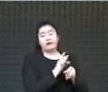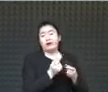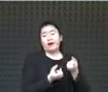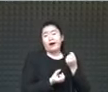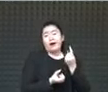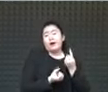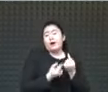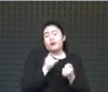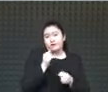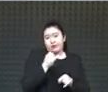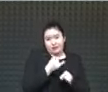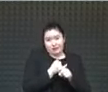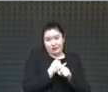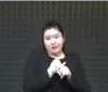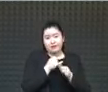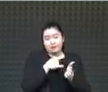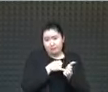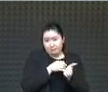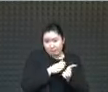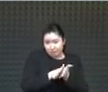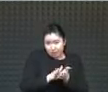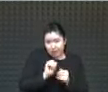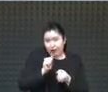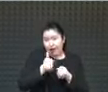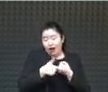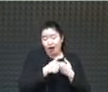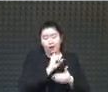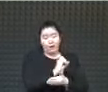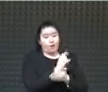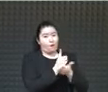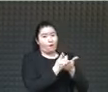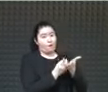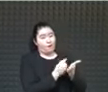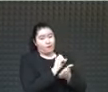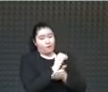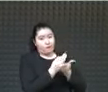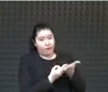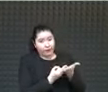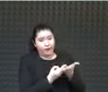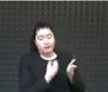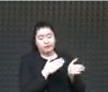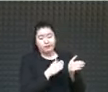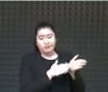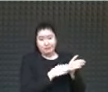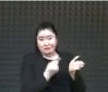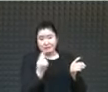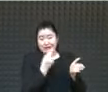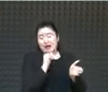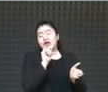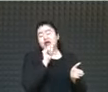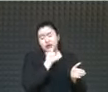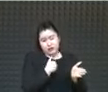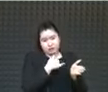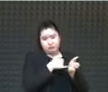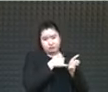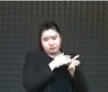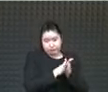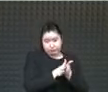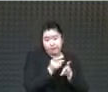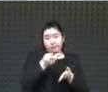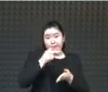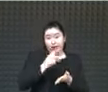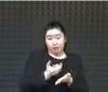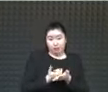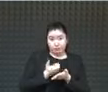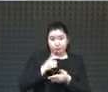imprime. Solamente que sea necesario algún oficio especial que tenga que estar impreso. Entonces, no va a representar costos